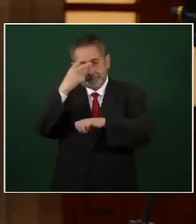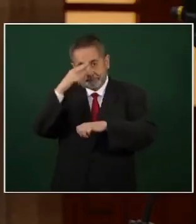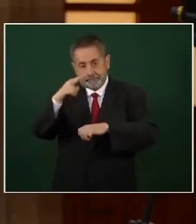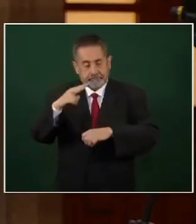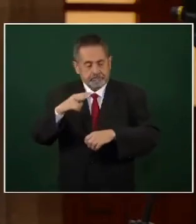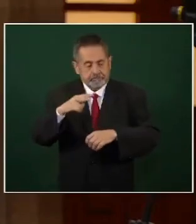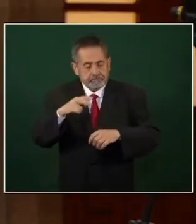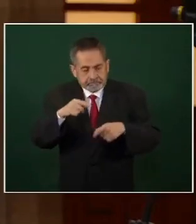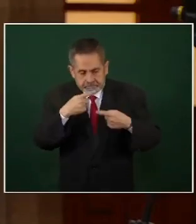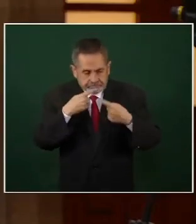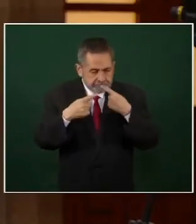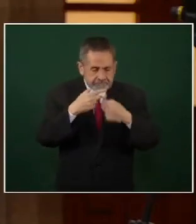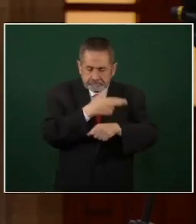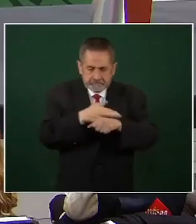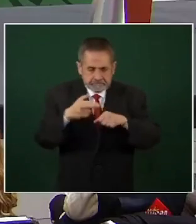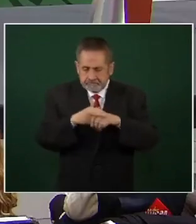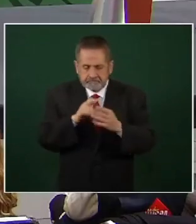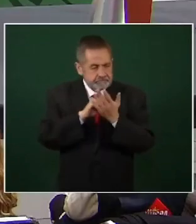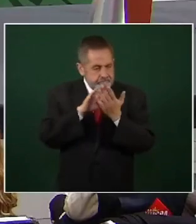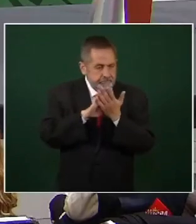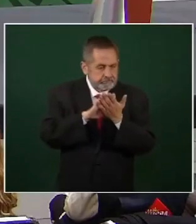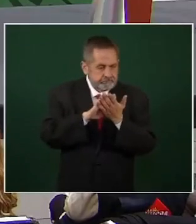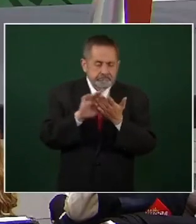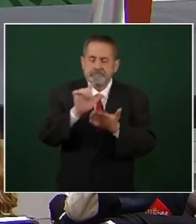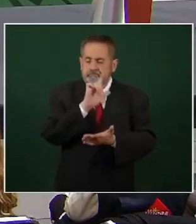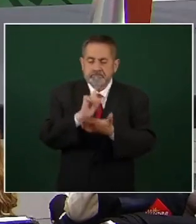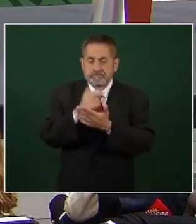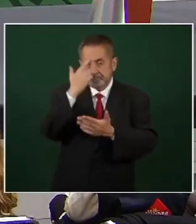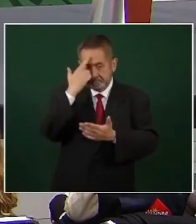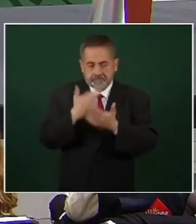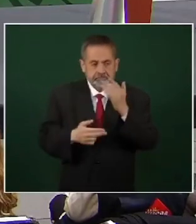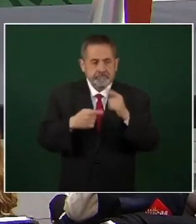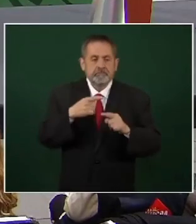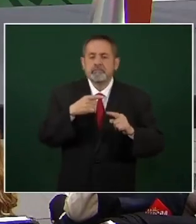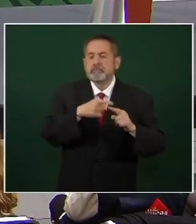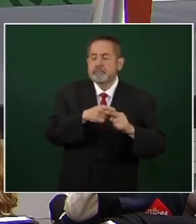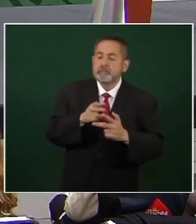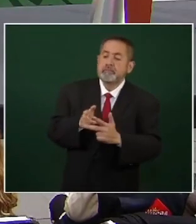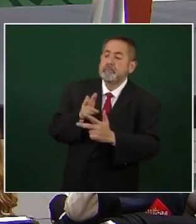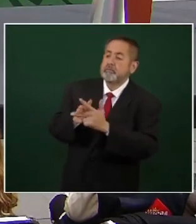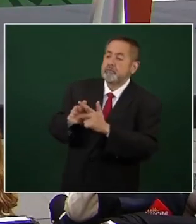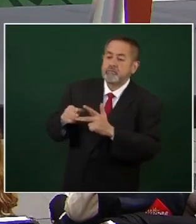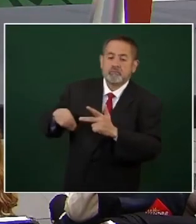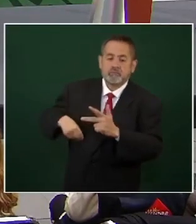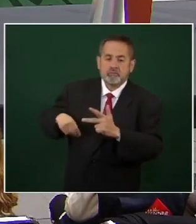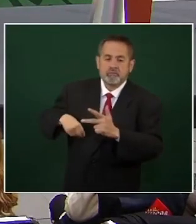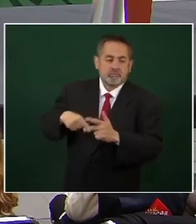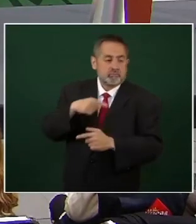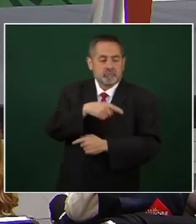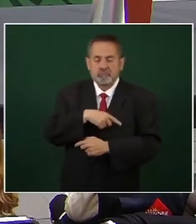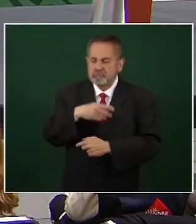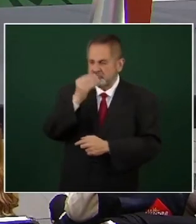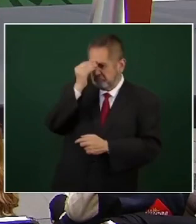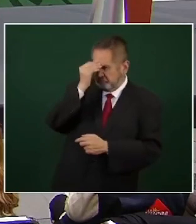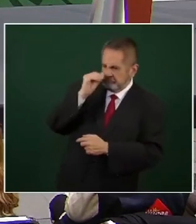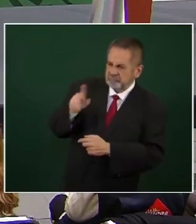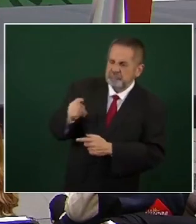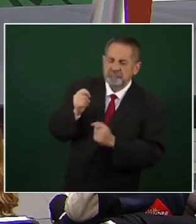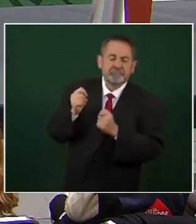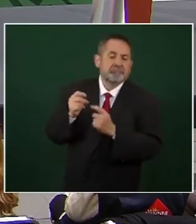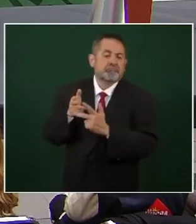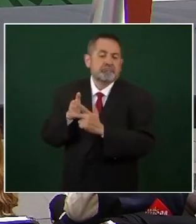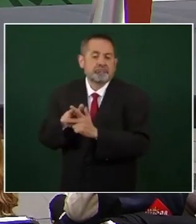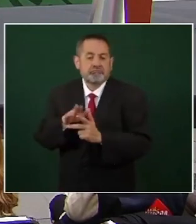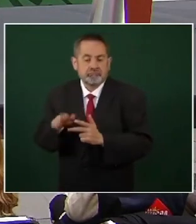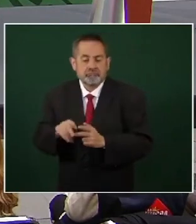México logró reclasificar el delito de un homicidio culposo a homicidio doloso eventual, por lo que se